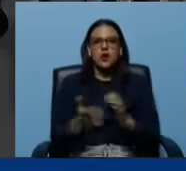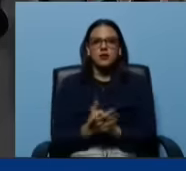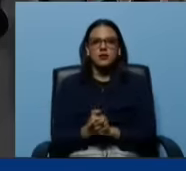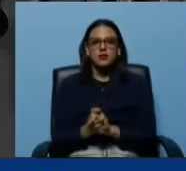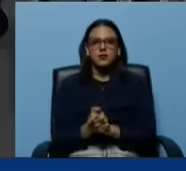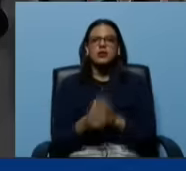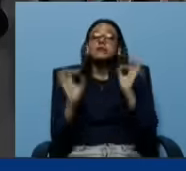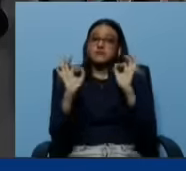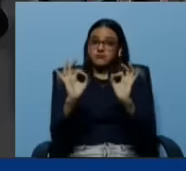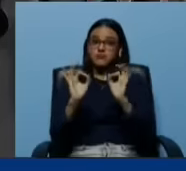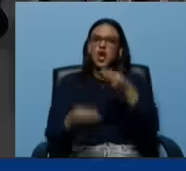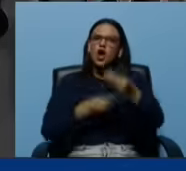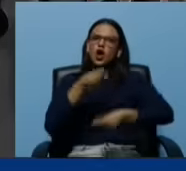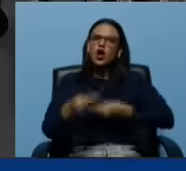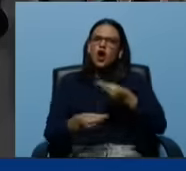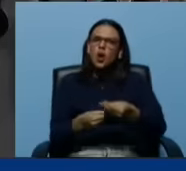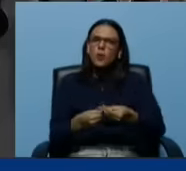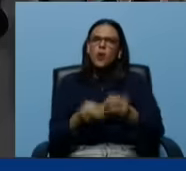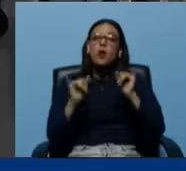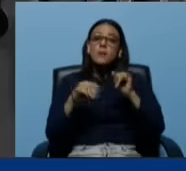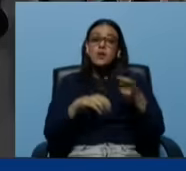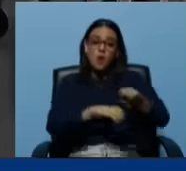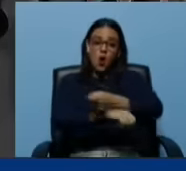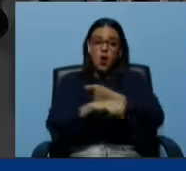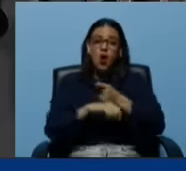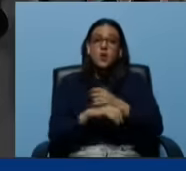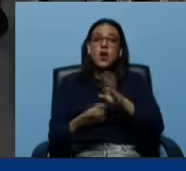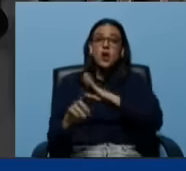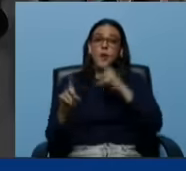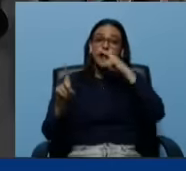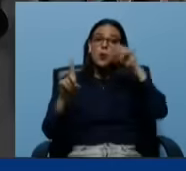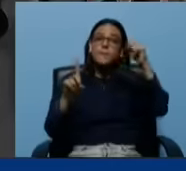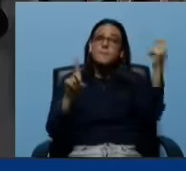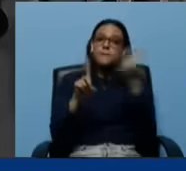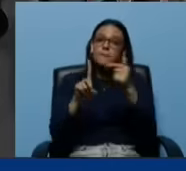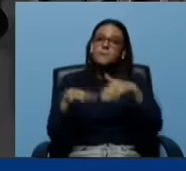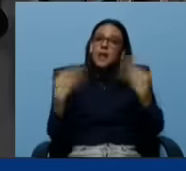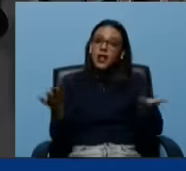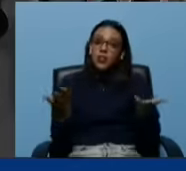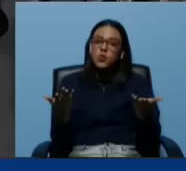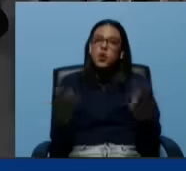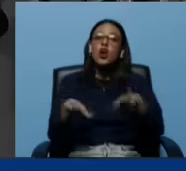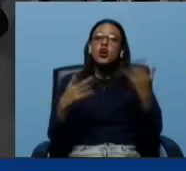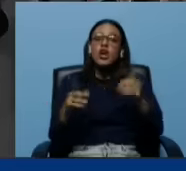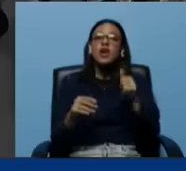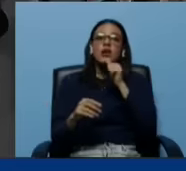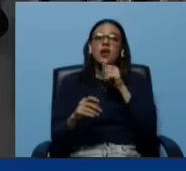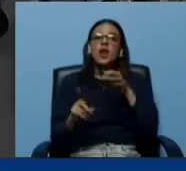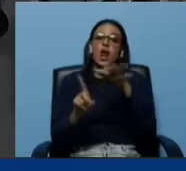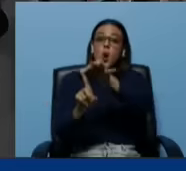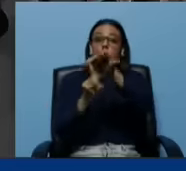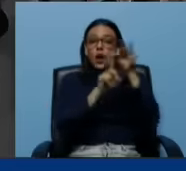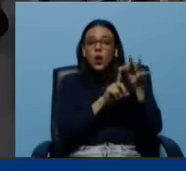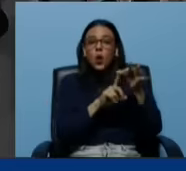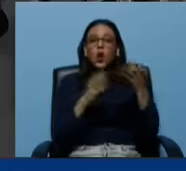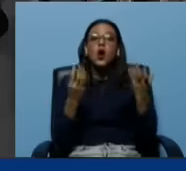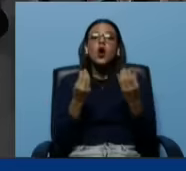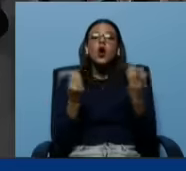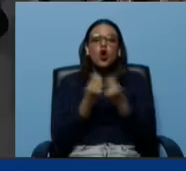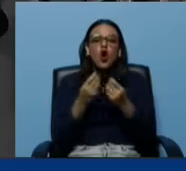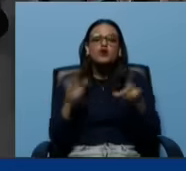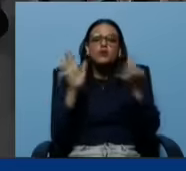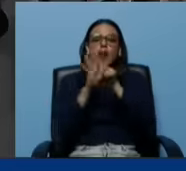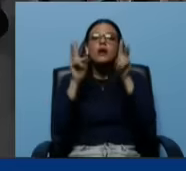tal como es el caso del gobierno de Nicolás Maduro, que fue electo de forma